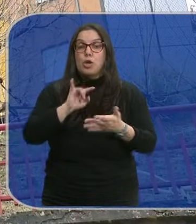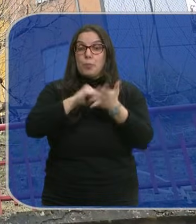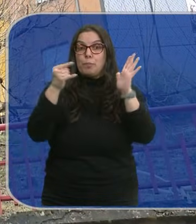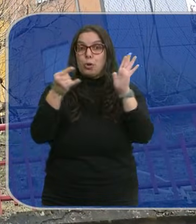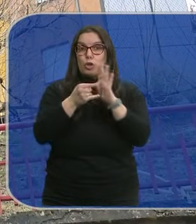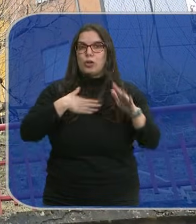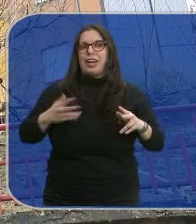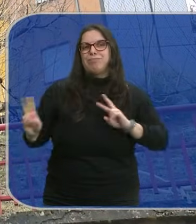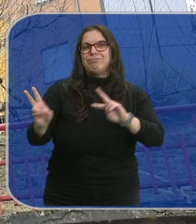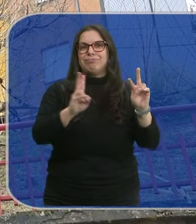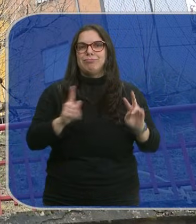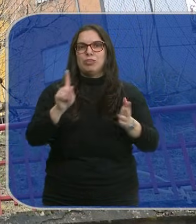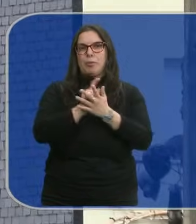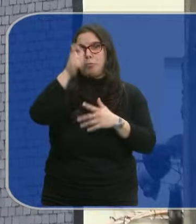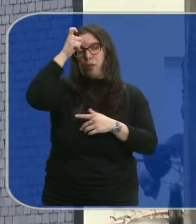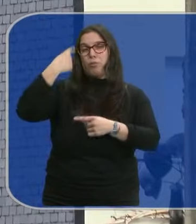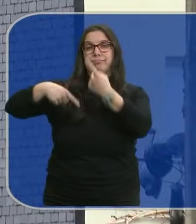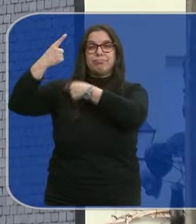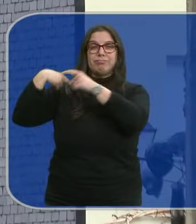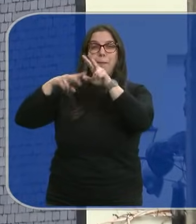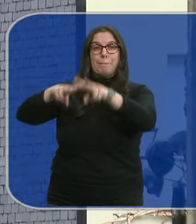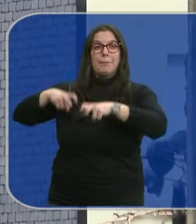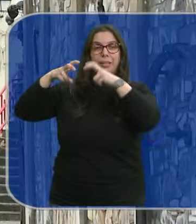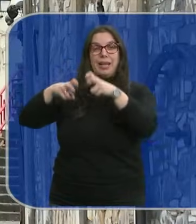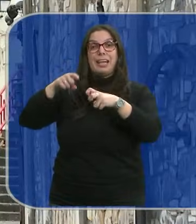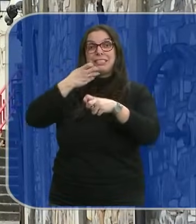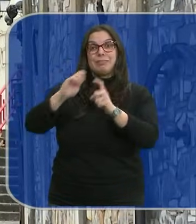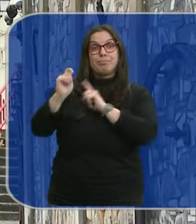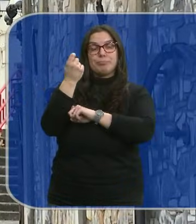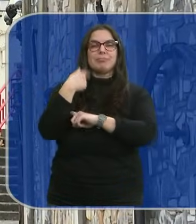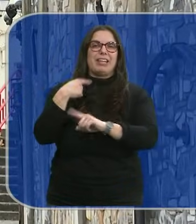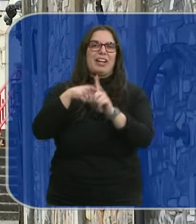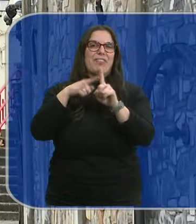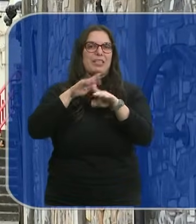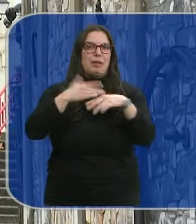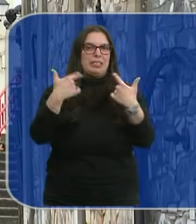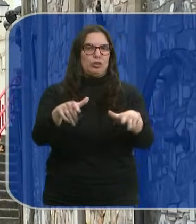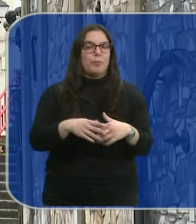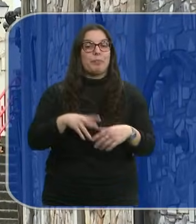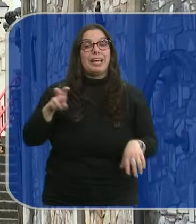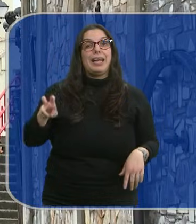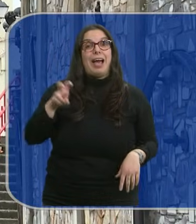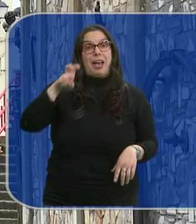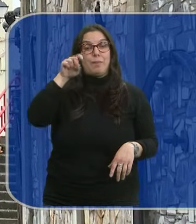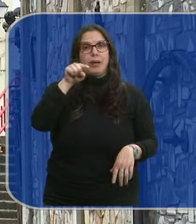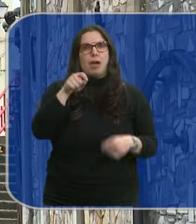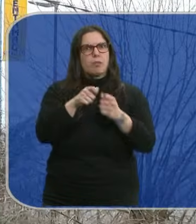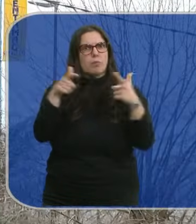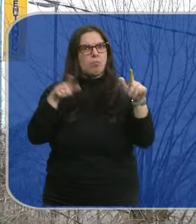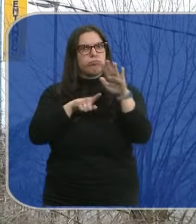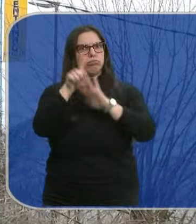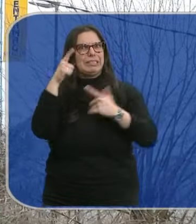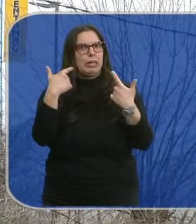que volverá a dar vida a este pueblo de raíces mineras y que será referente en la comarca en este sector. El sector apícola está creciendo